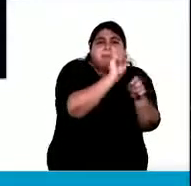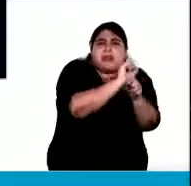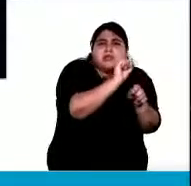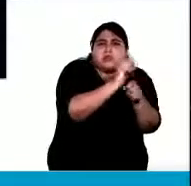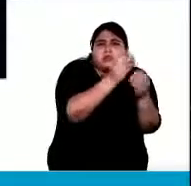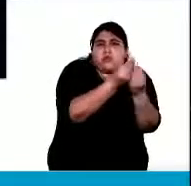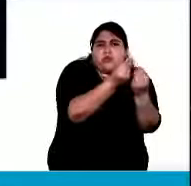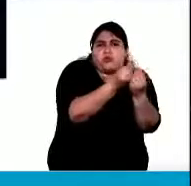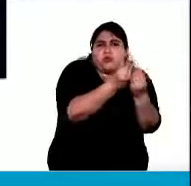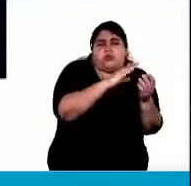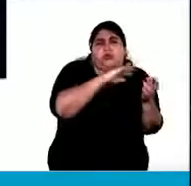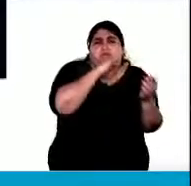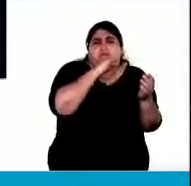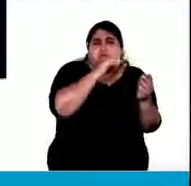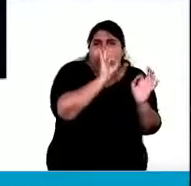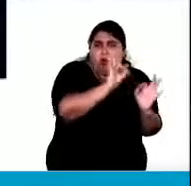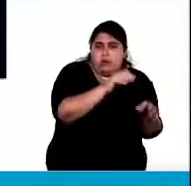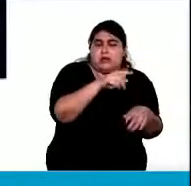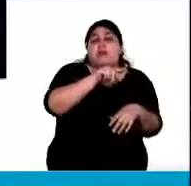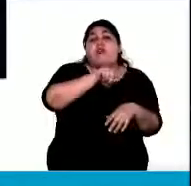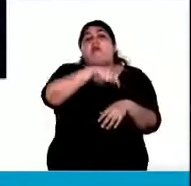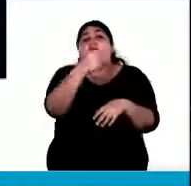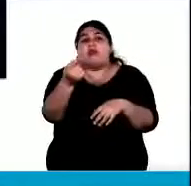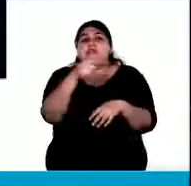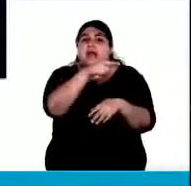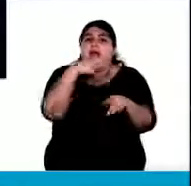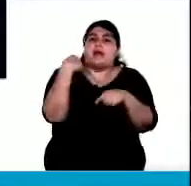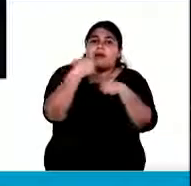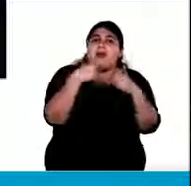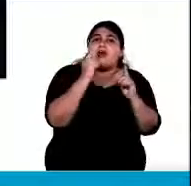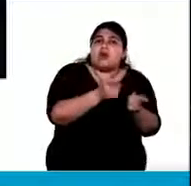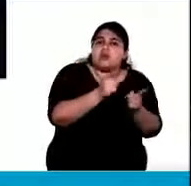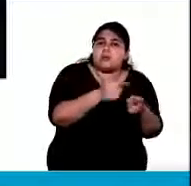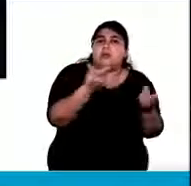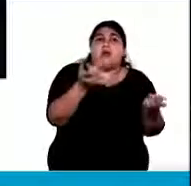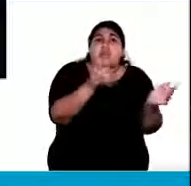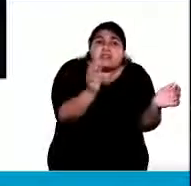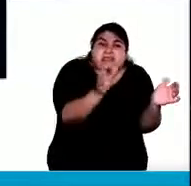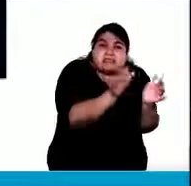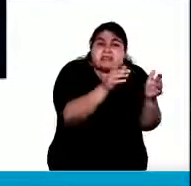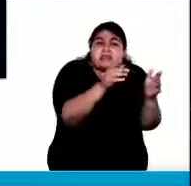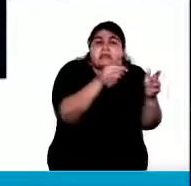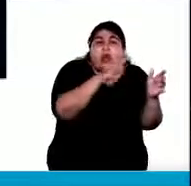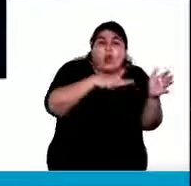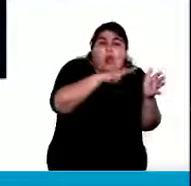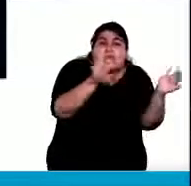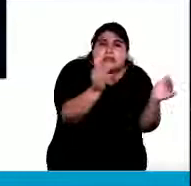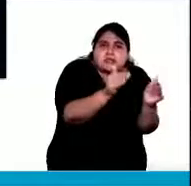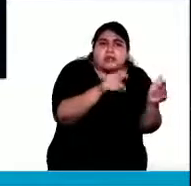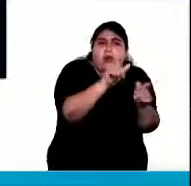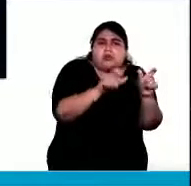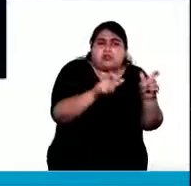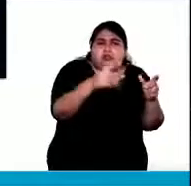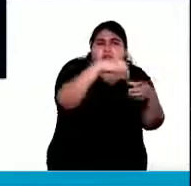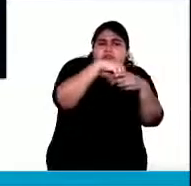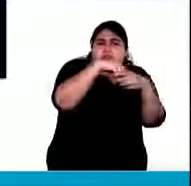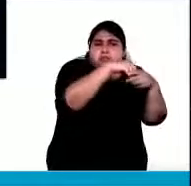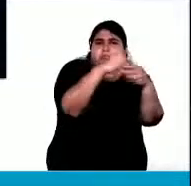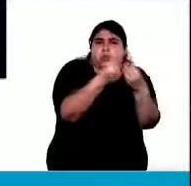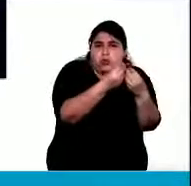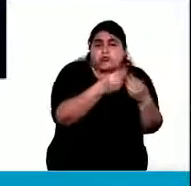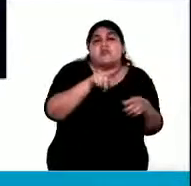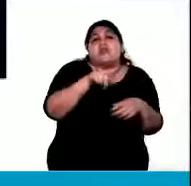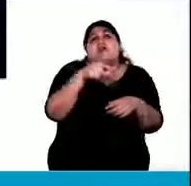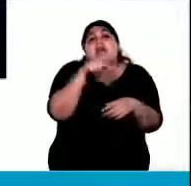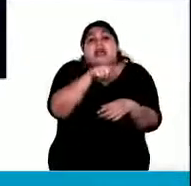totalmente heredada, que esa situación de resolución de hacinamiento va a permitir que haya más efectivos policiales